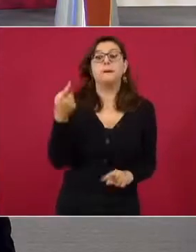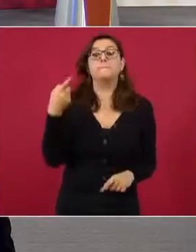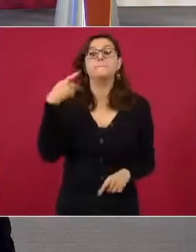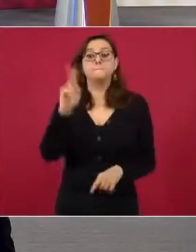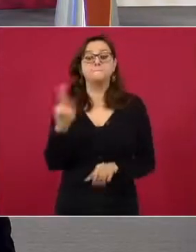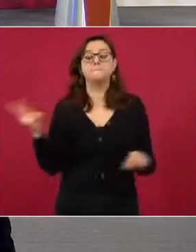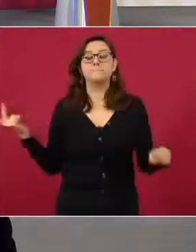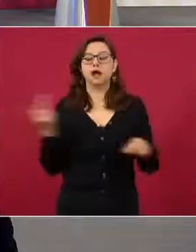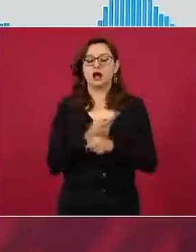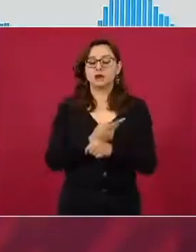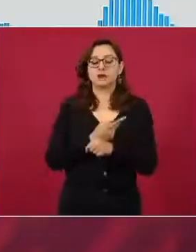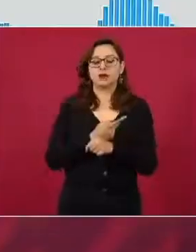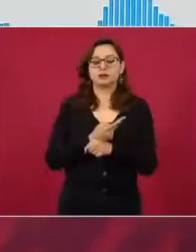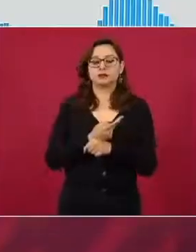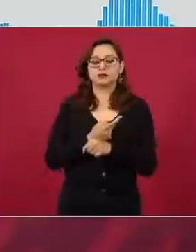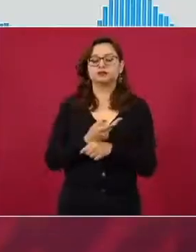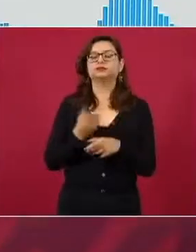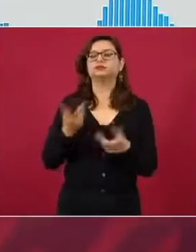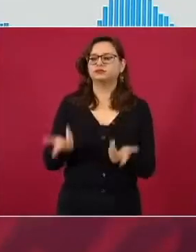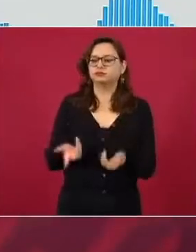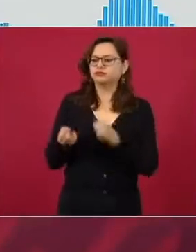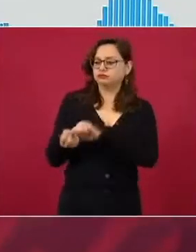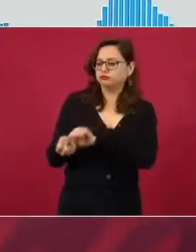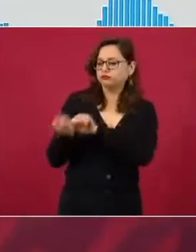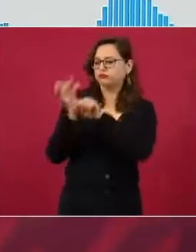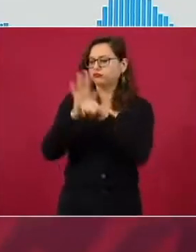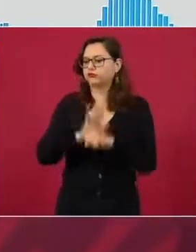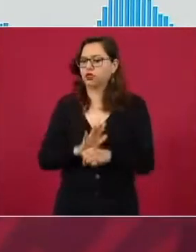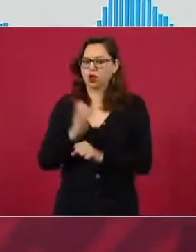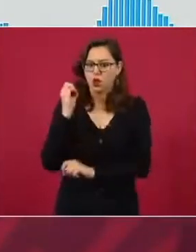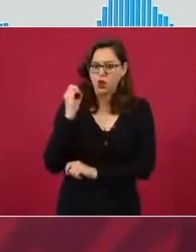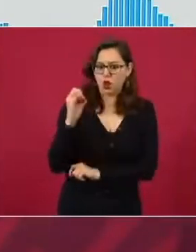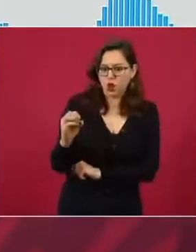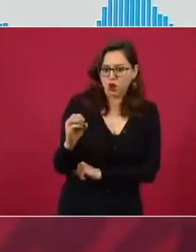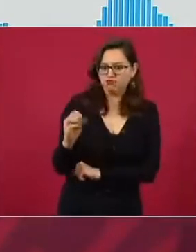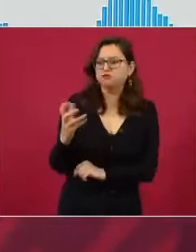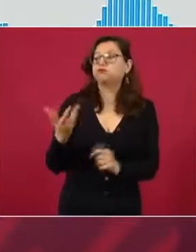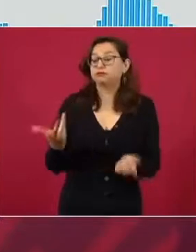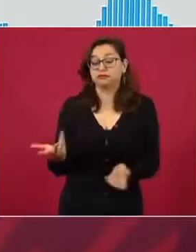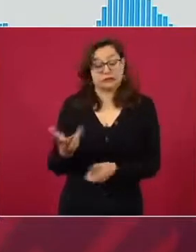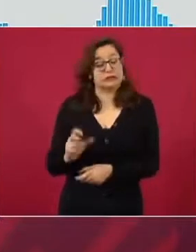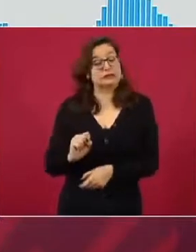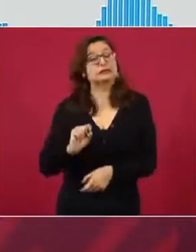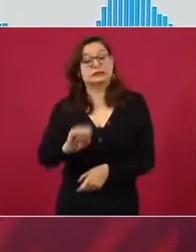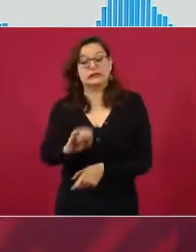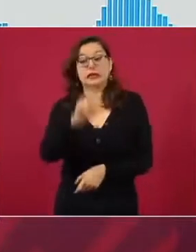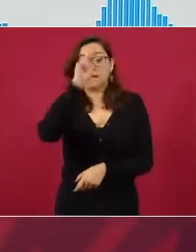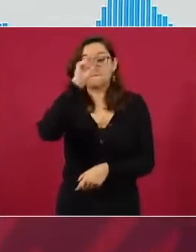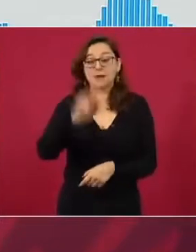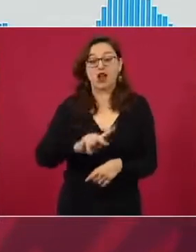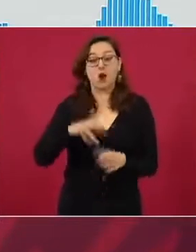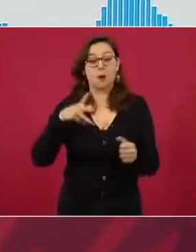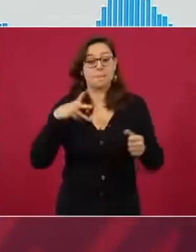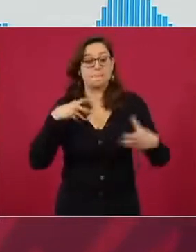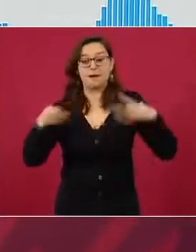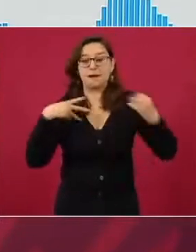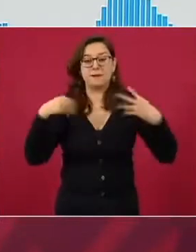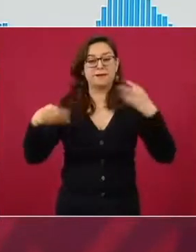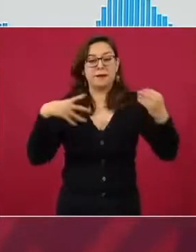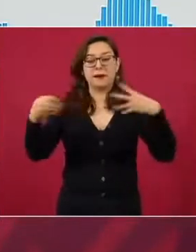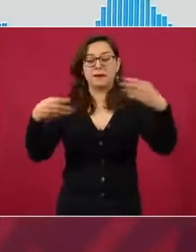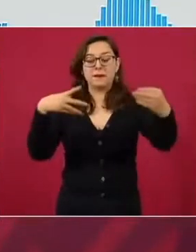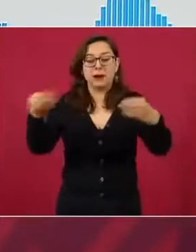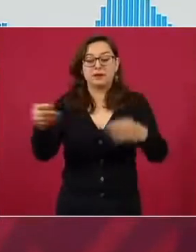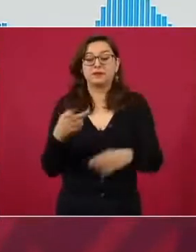del virus, había signos de que iba a haber una propagación muy grande, pero poca intensidad en